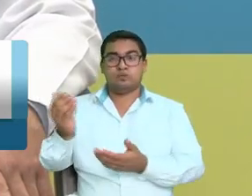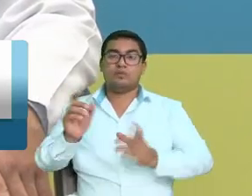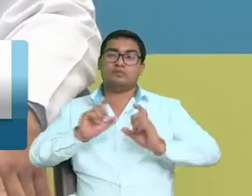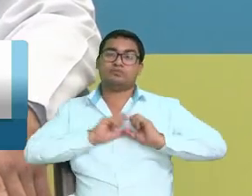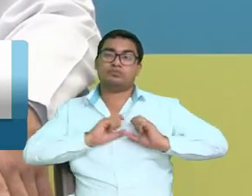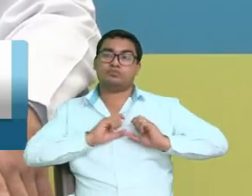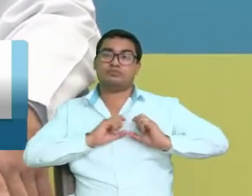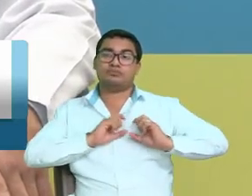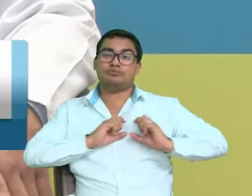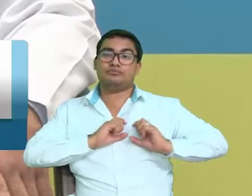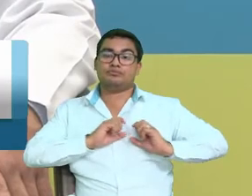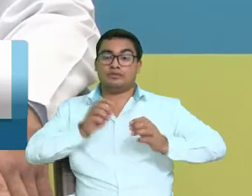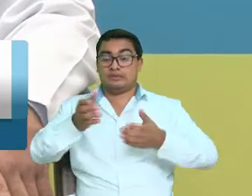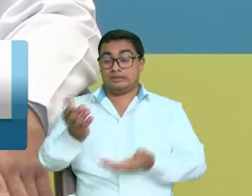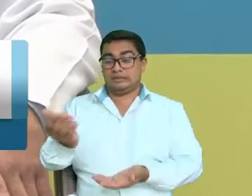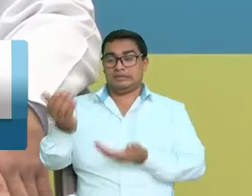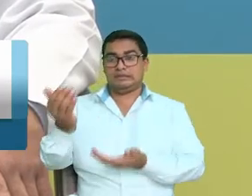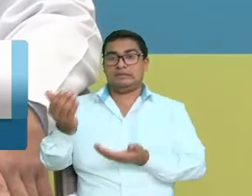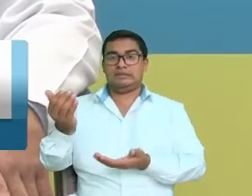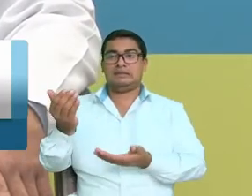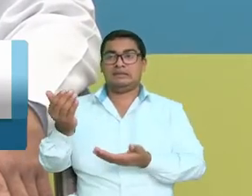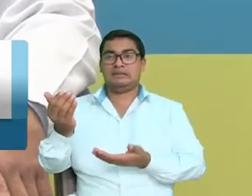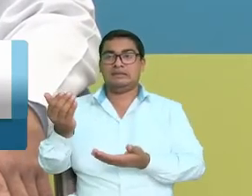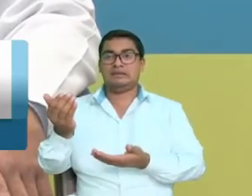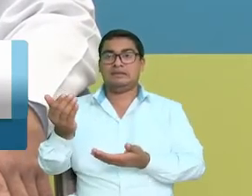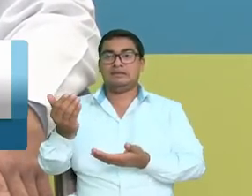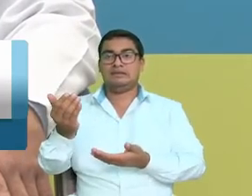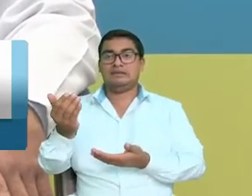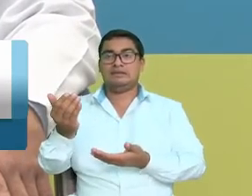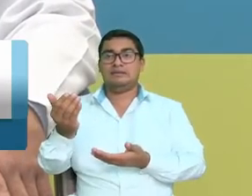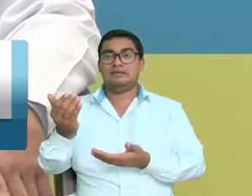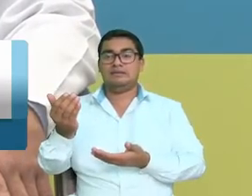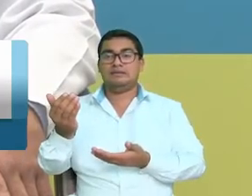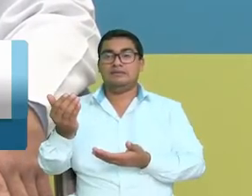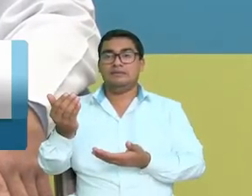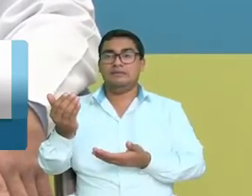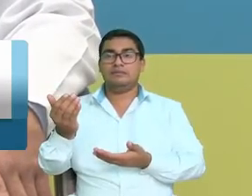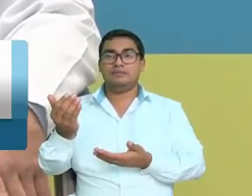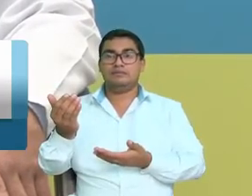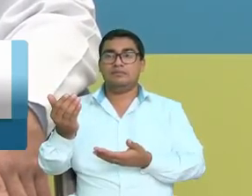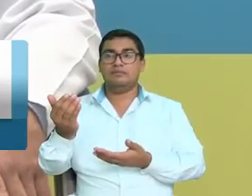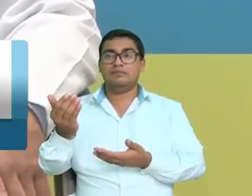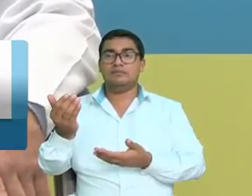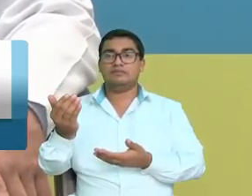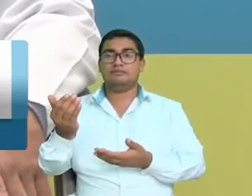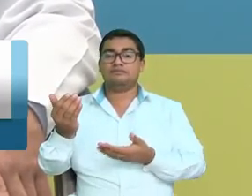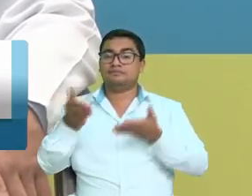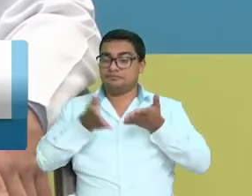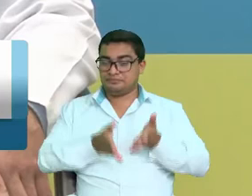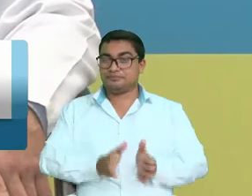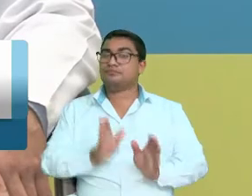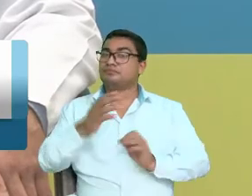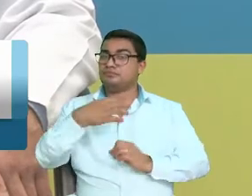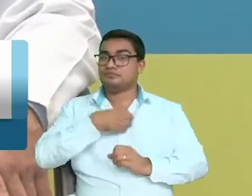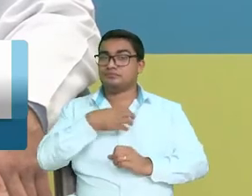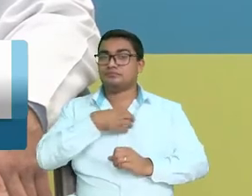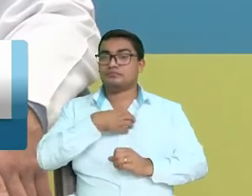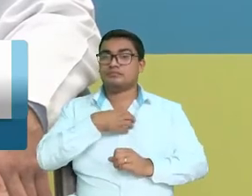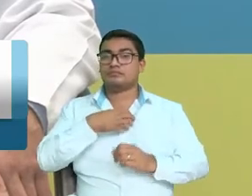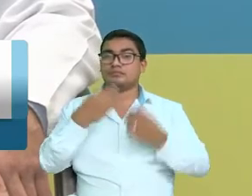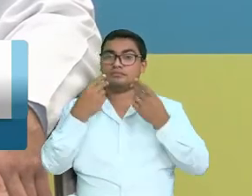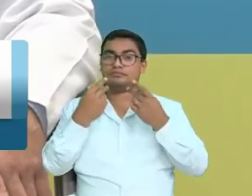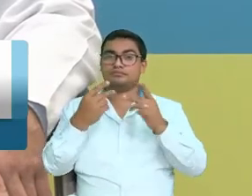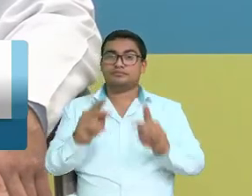hoy, después del nacimiento, se le llama así porque nació con eso. Pero si el